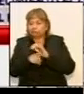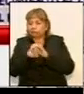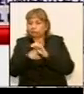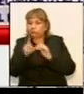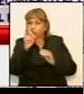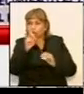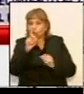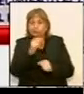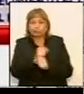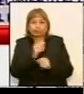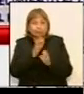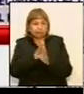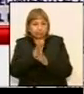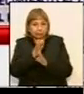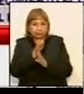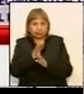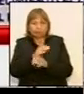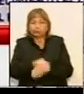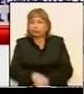empleo indirecto,